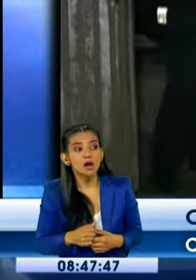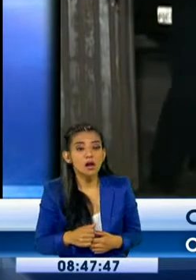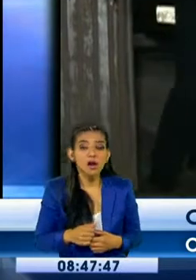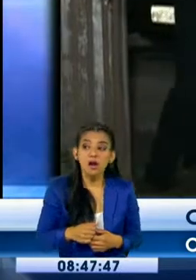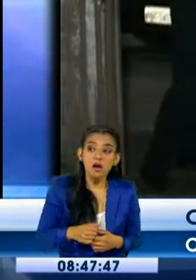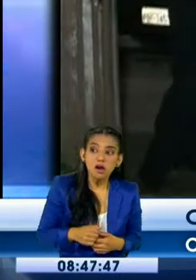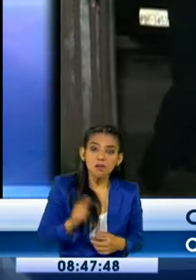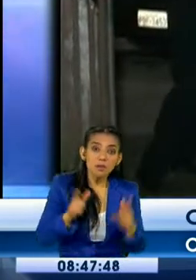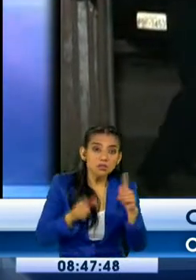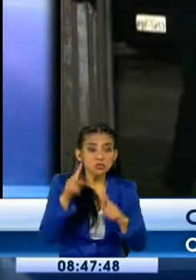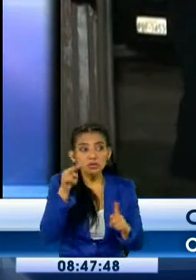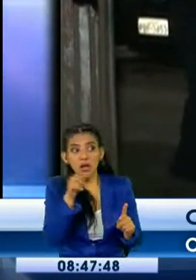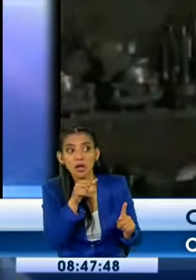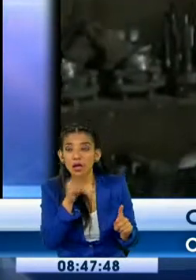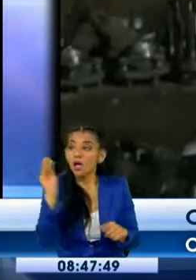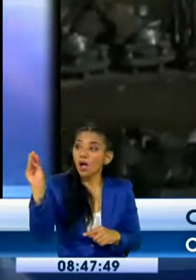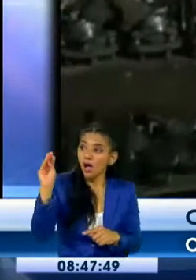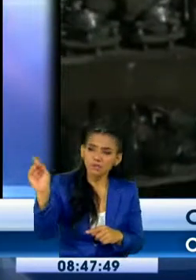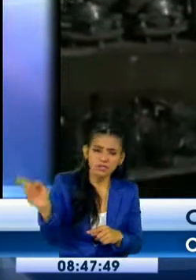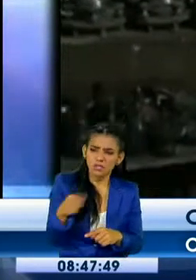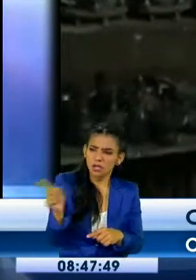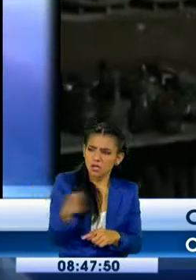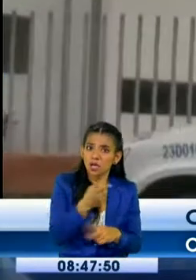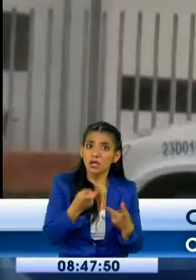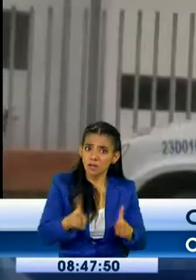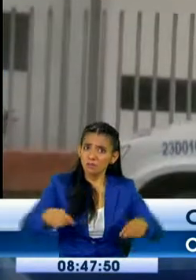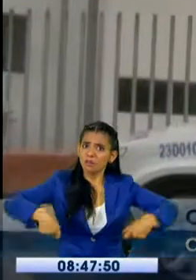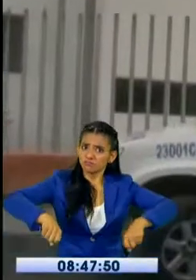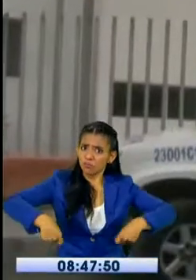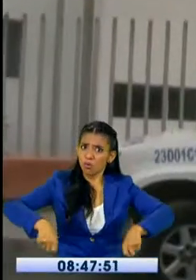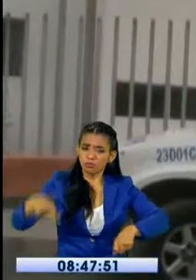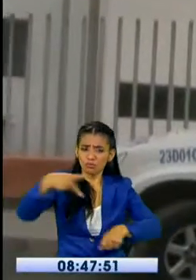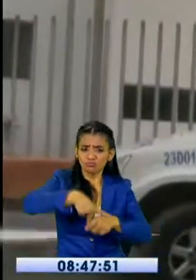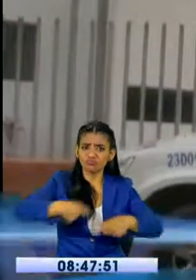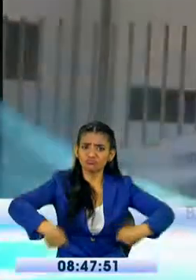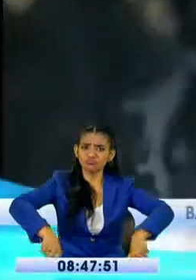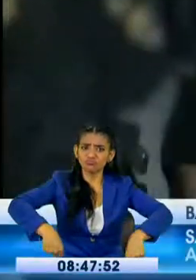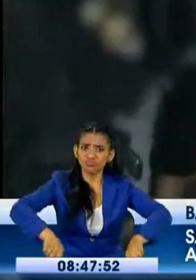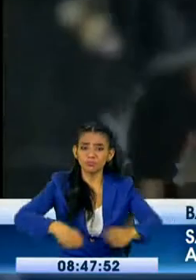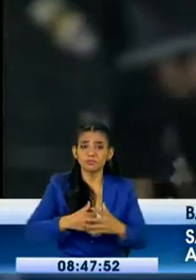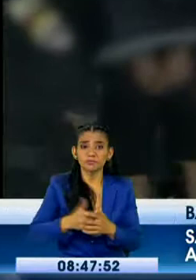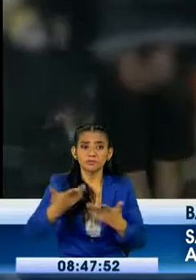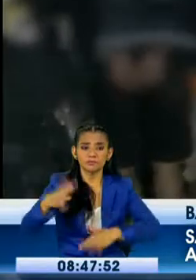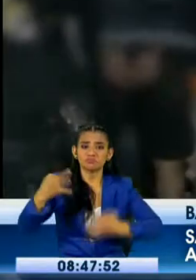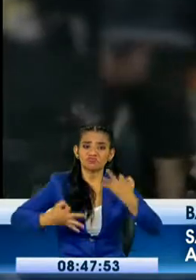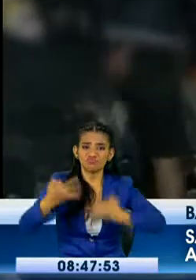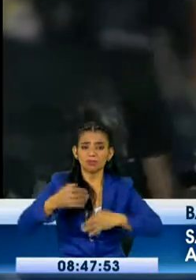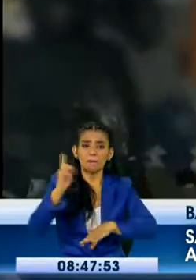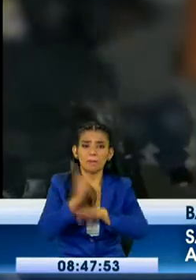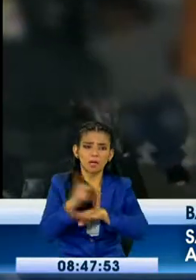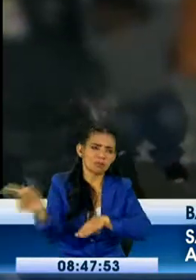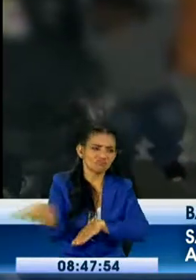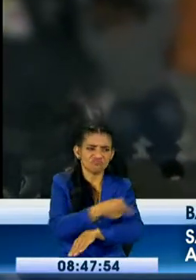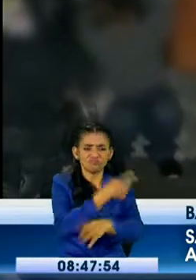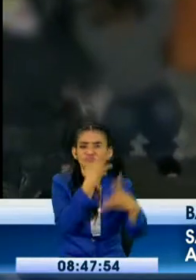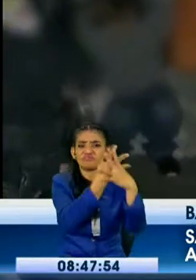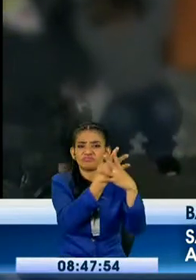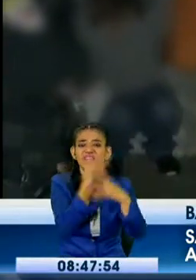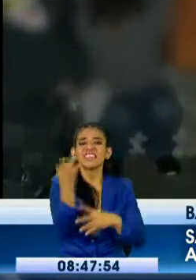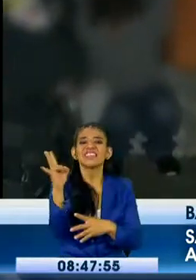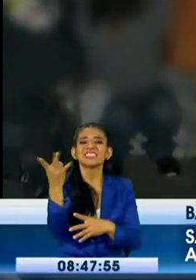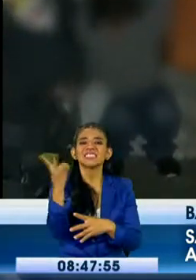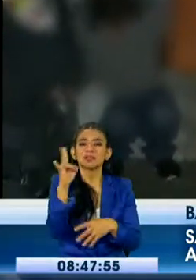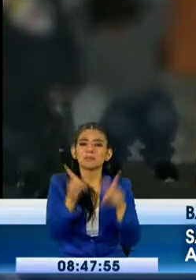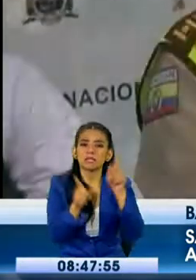víctimas, es una persona que alertaba, que conducía la moto. Tras las audiencias respectivas, se dictó prisión preventiva para 17 de los